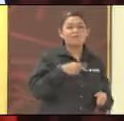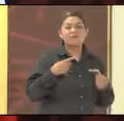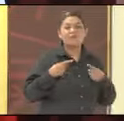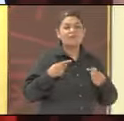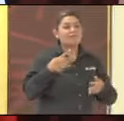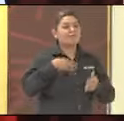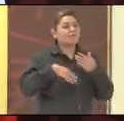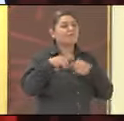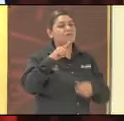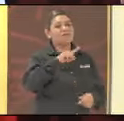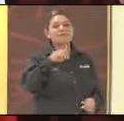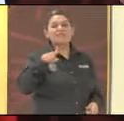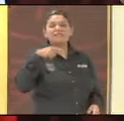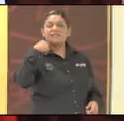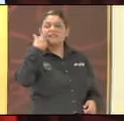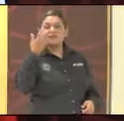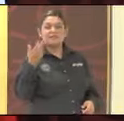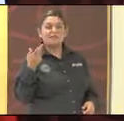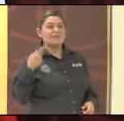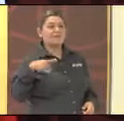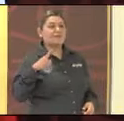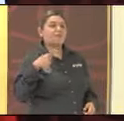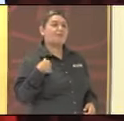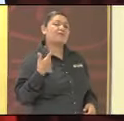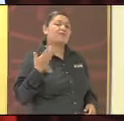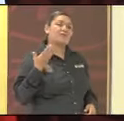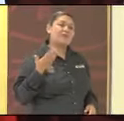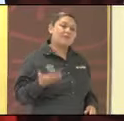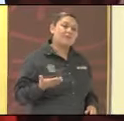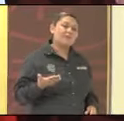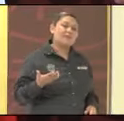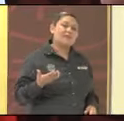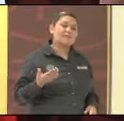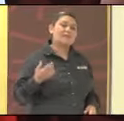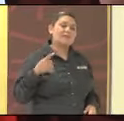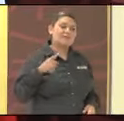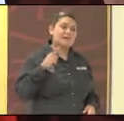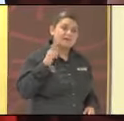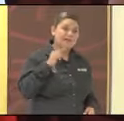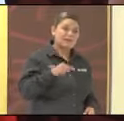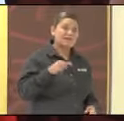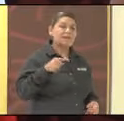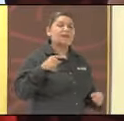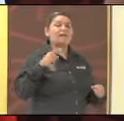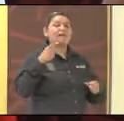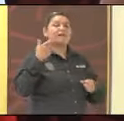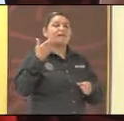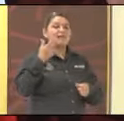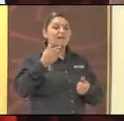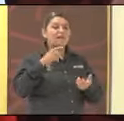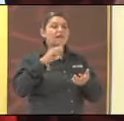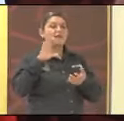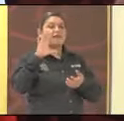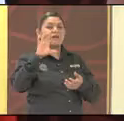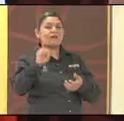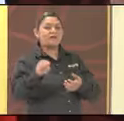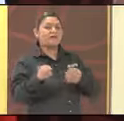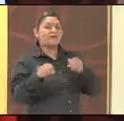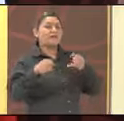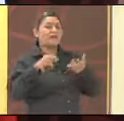quieran, pero lo único que les pedimos nosotros es que contraten a nuestros jóvenes